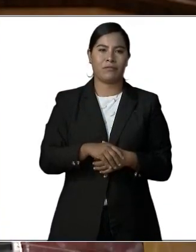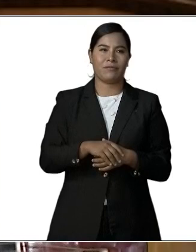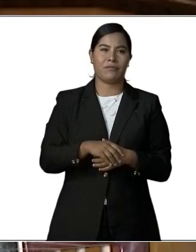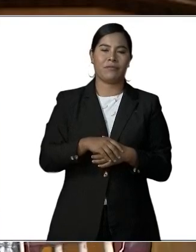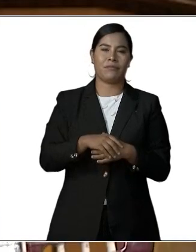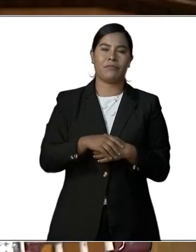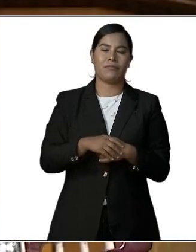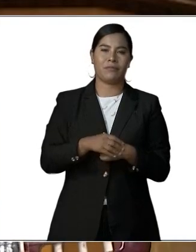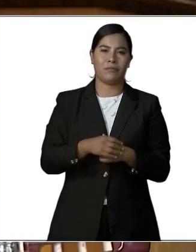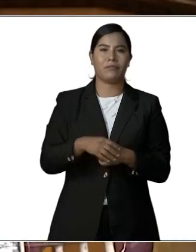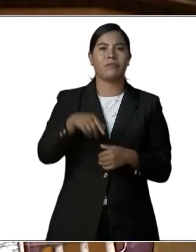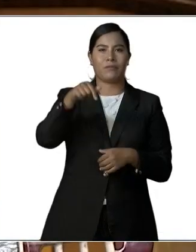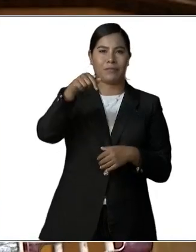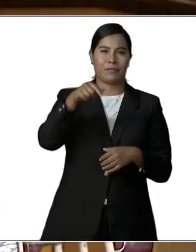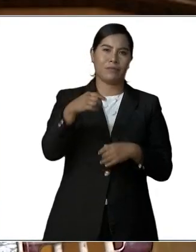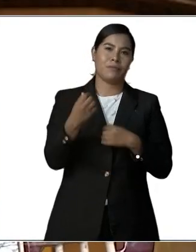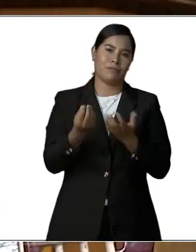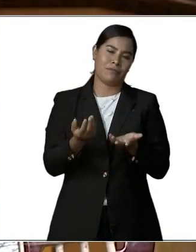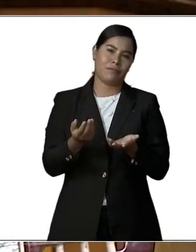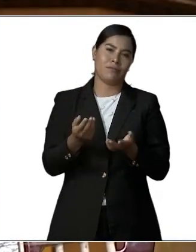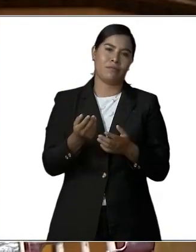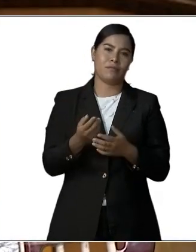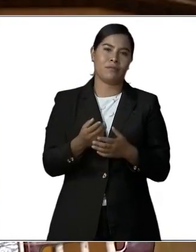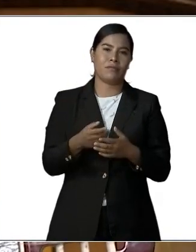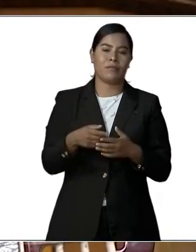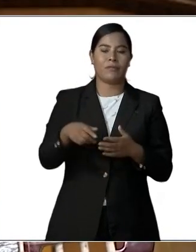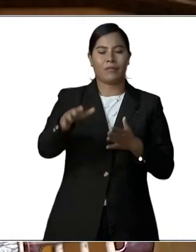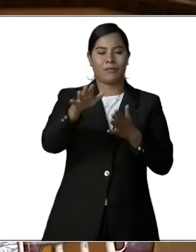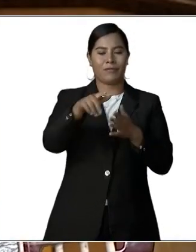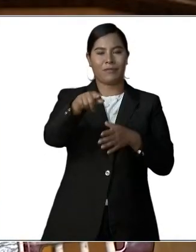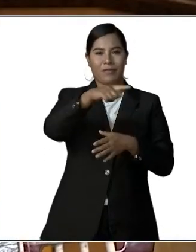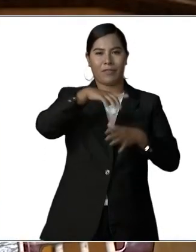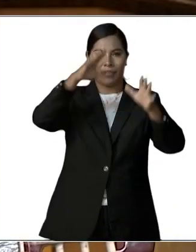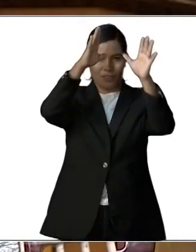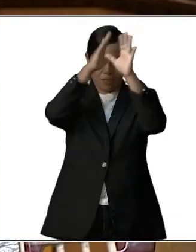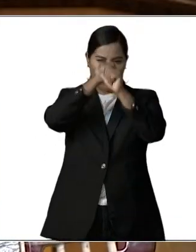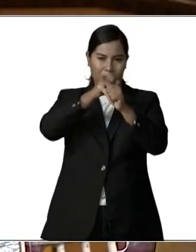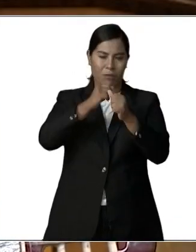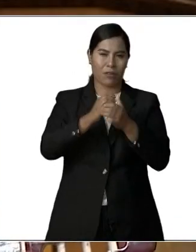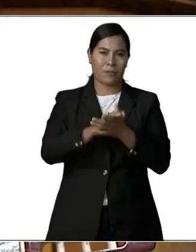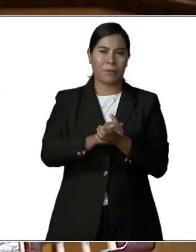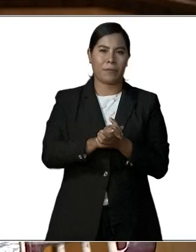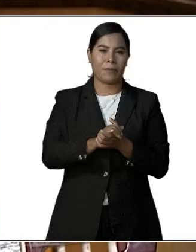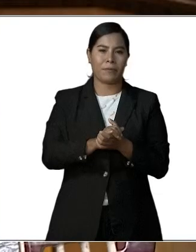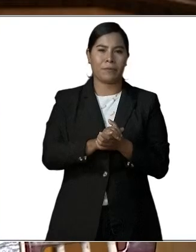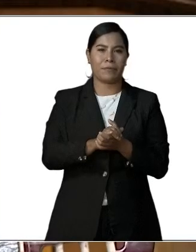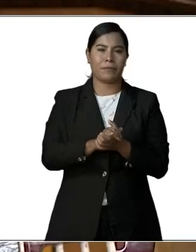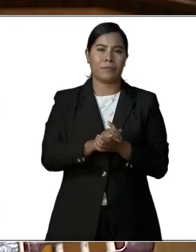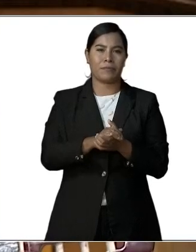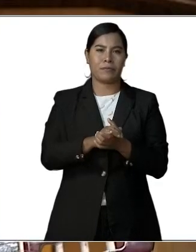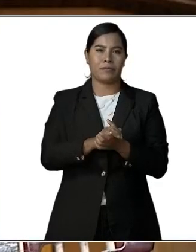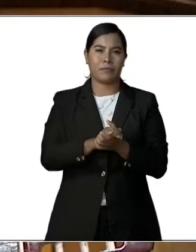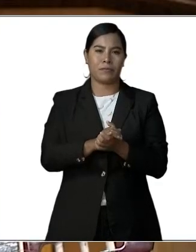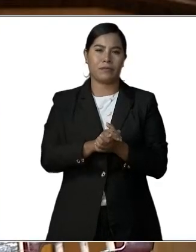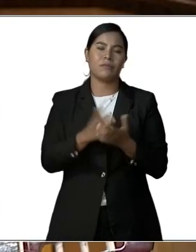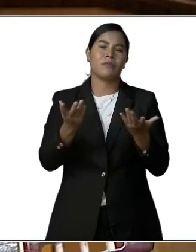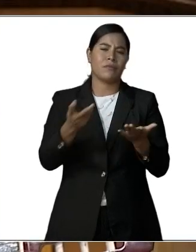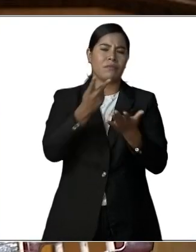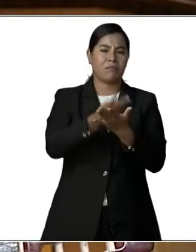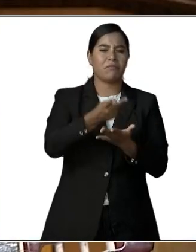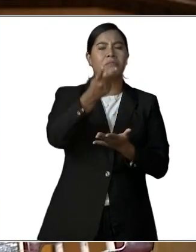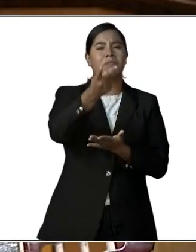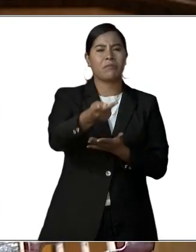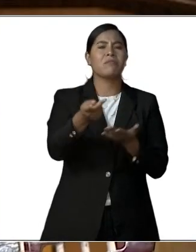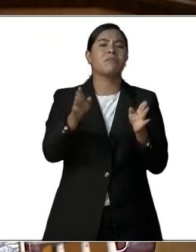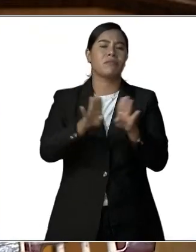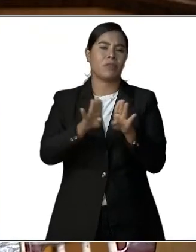conserva el acuerdo, digamos, nacional, de no ofrecer premios en efectivo, van a ser premios en